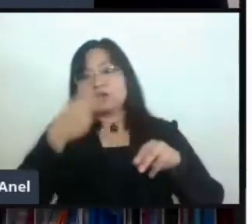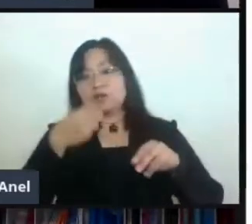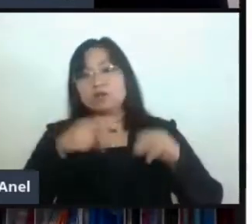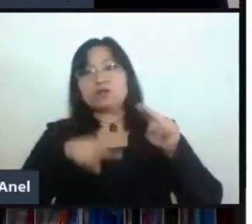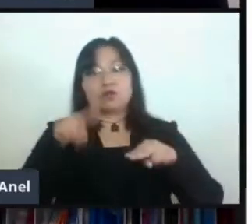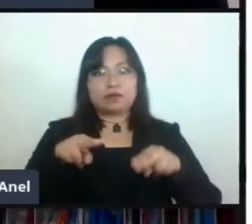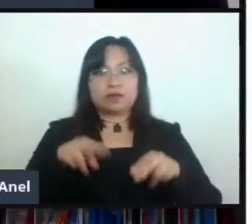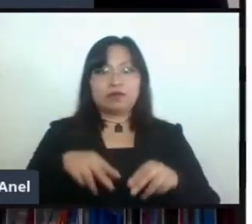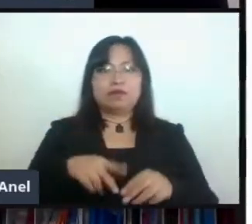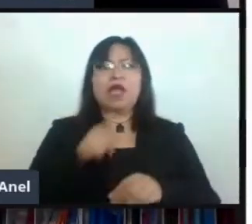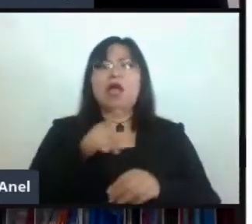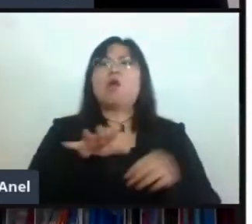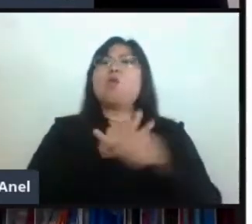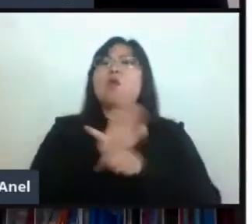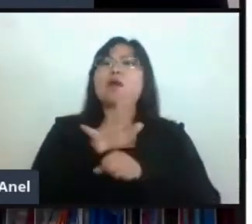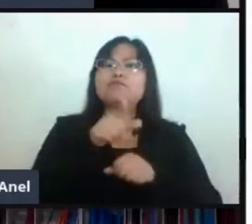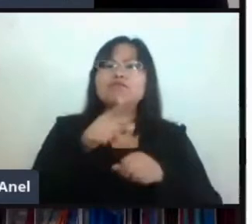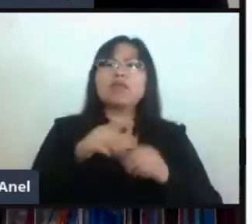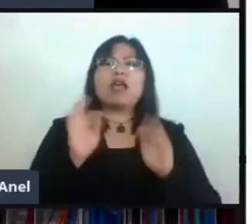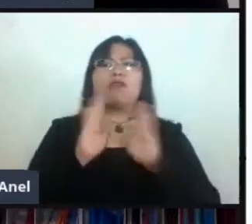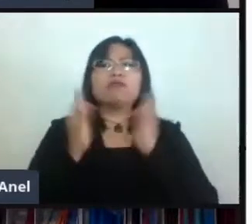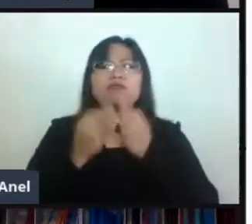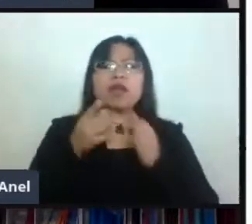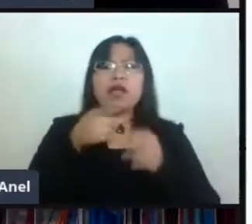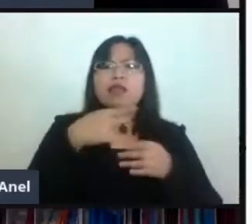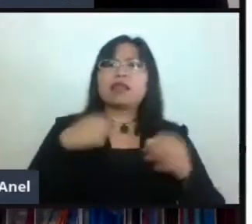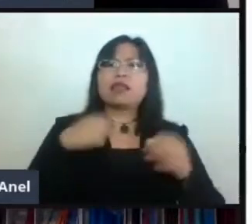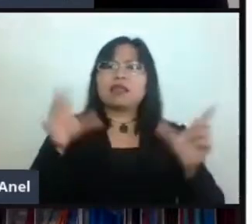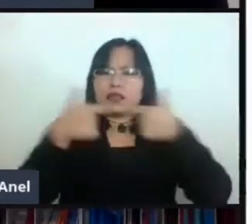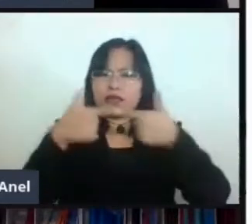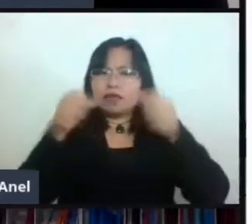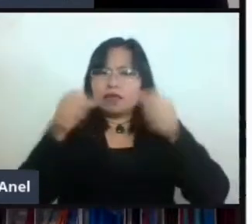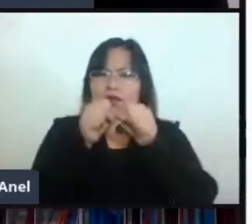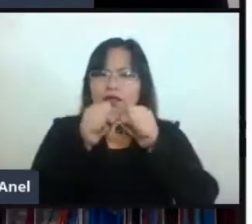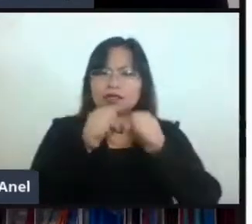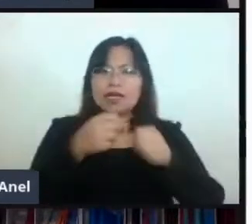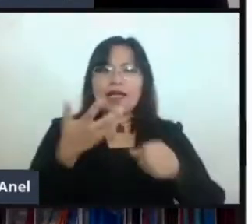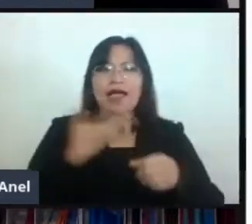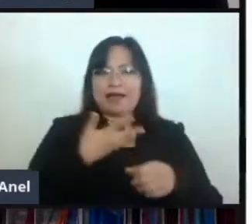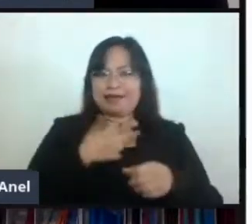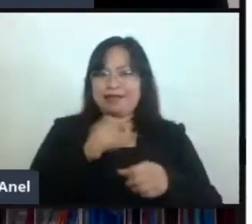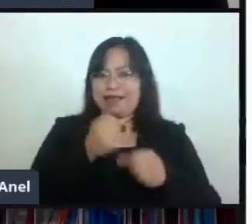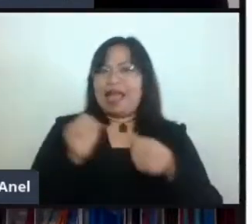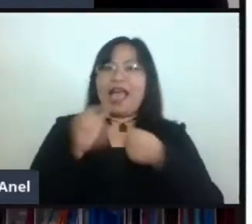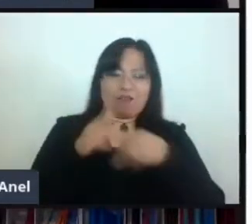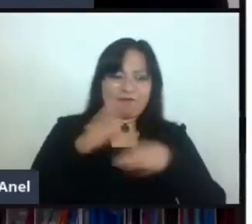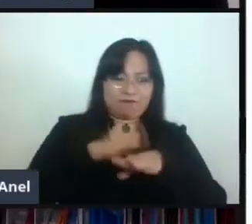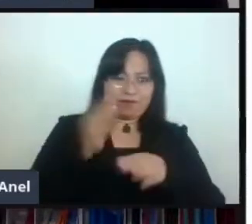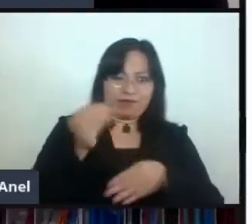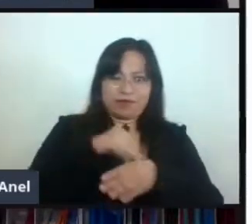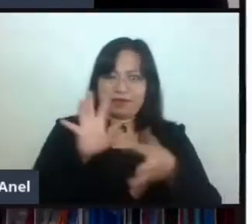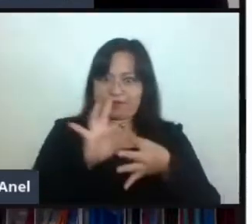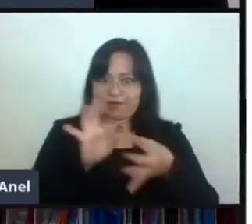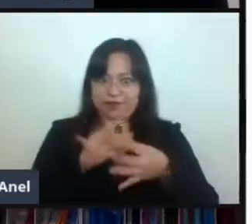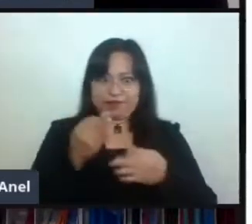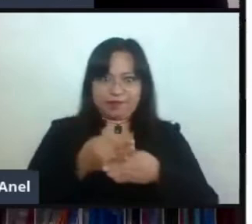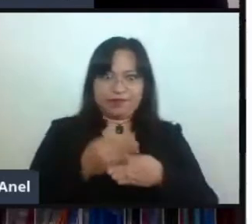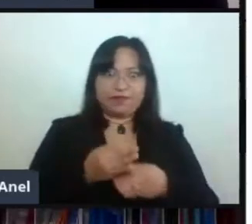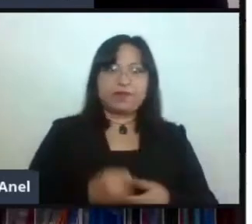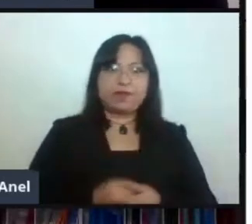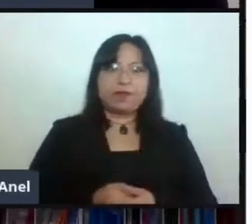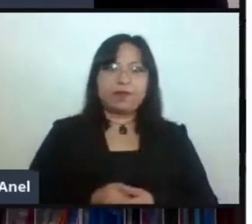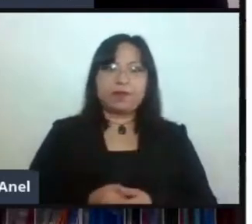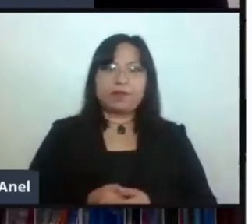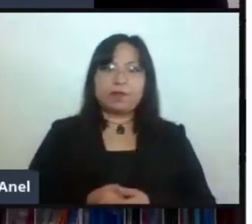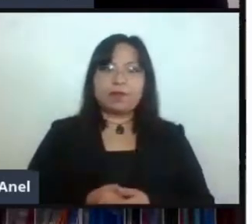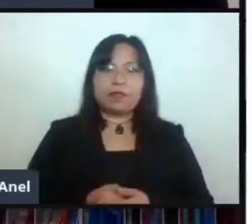aquí yo tengo otra actividad, ¿sí? Que se llama Contando del 1 al 10. La voy a editar y fíjense que puedo hacer